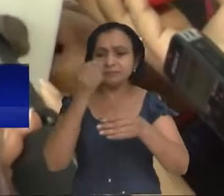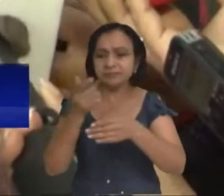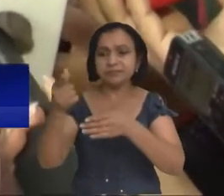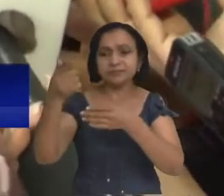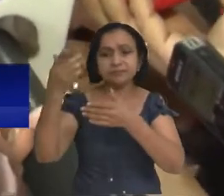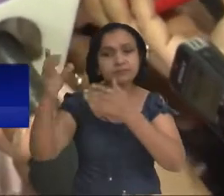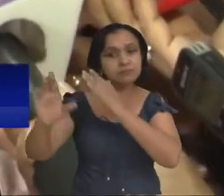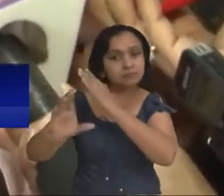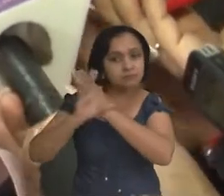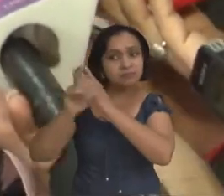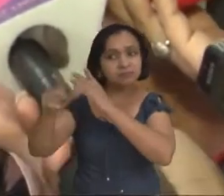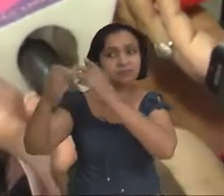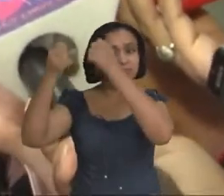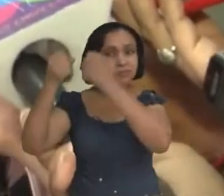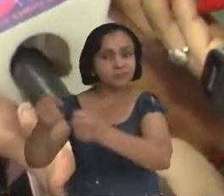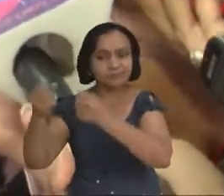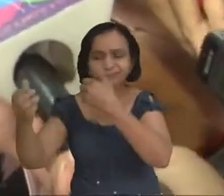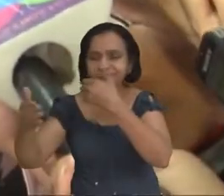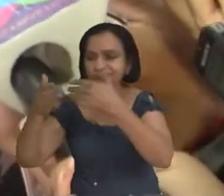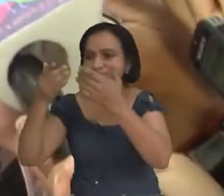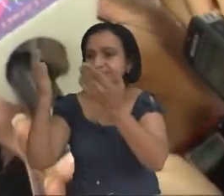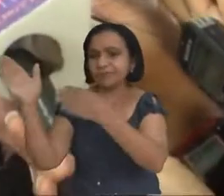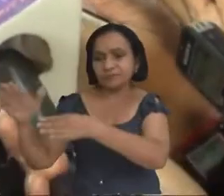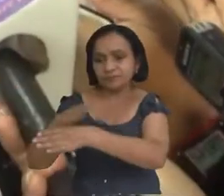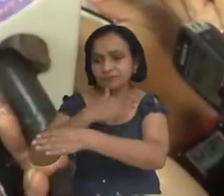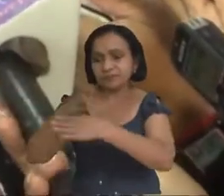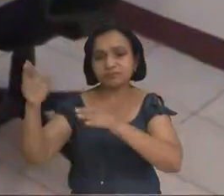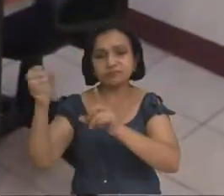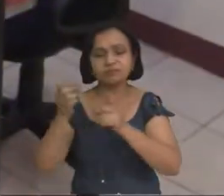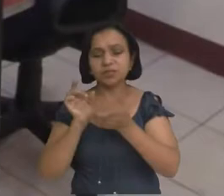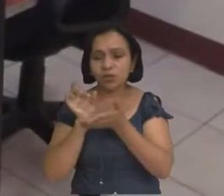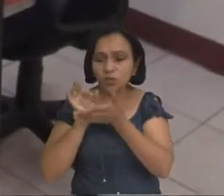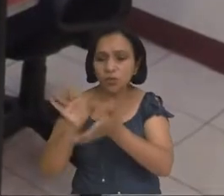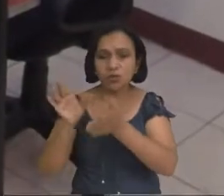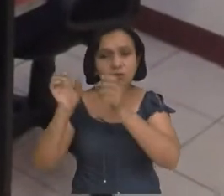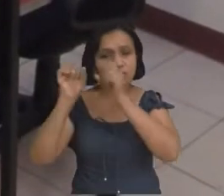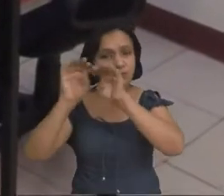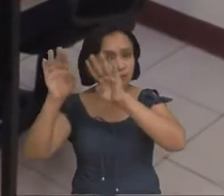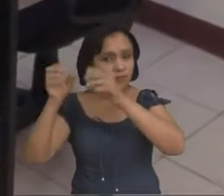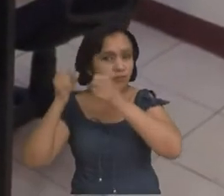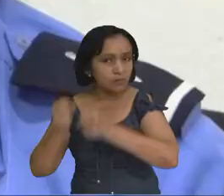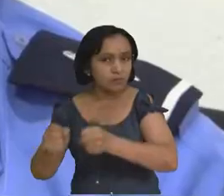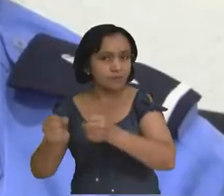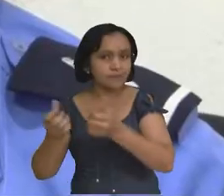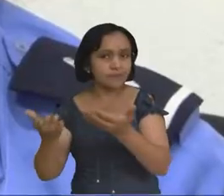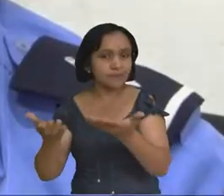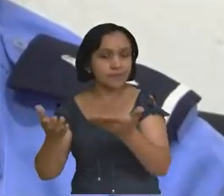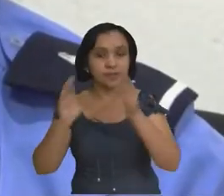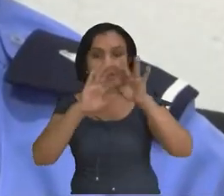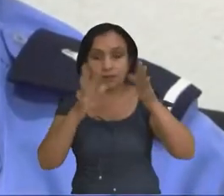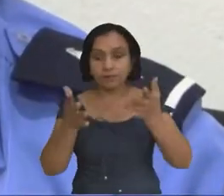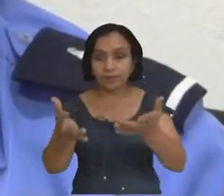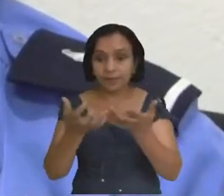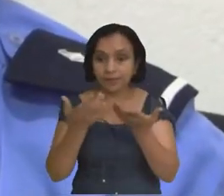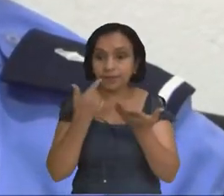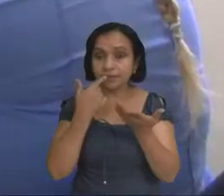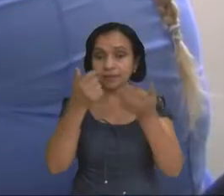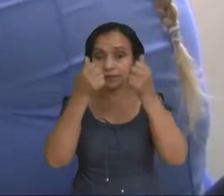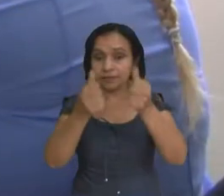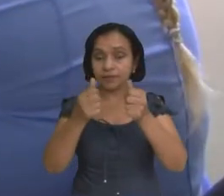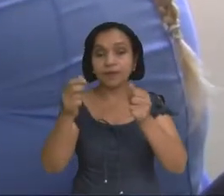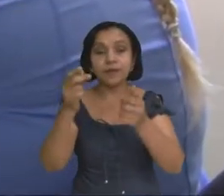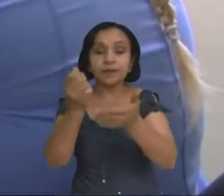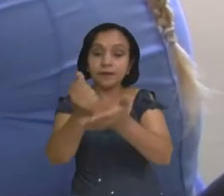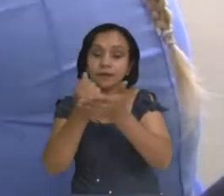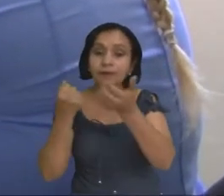delitos, de estas manifestaciones de violencia y de odio. Las mujeres que quieran poner denuncia y deseen el apoyo de la